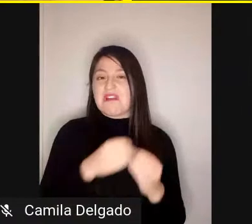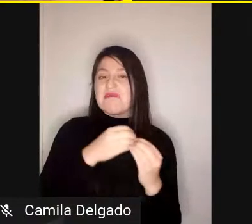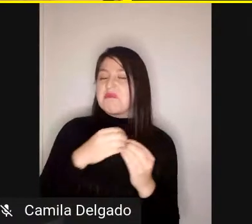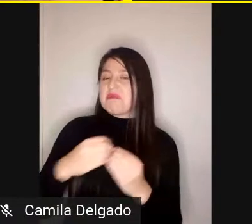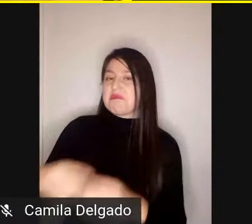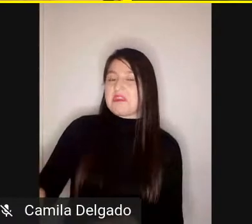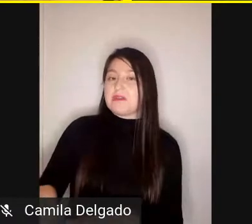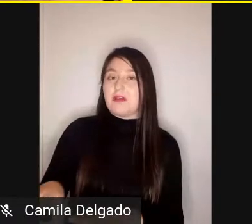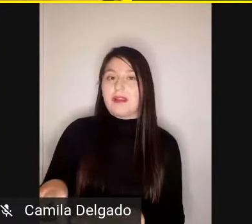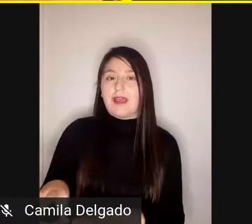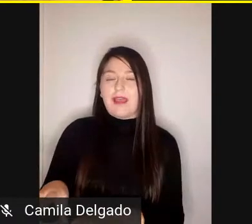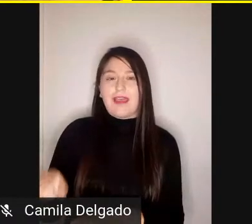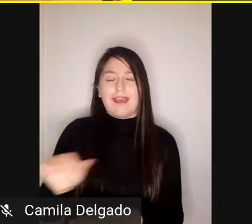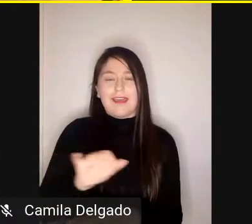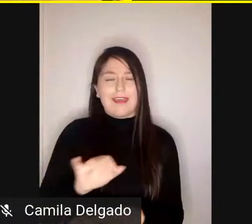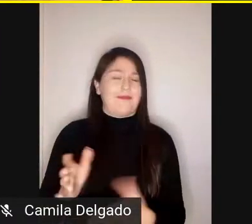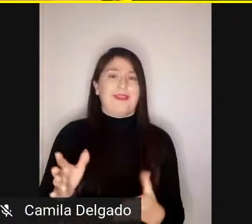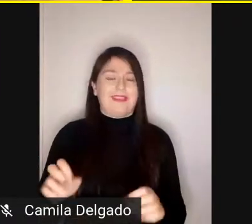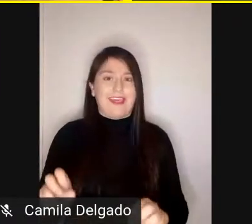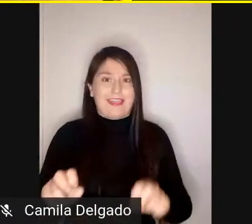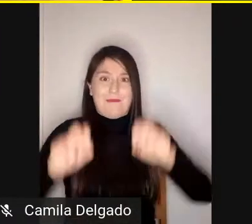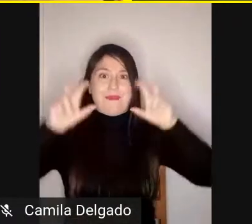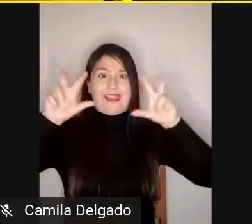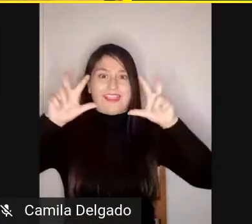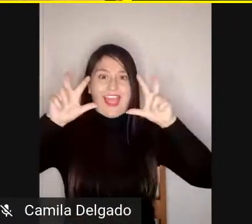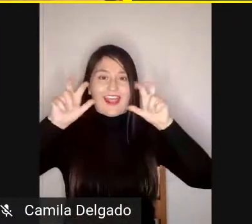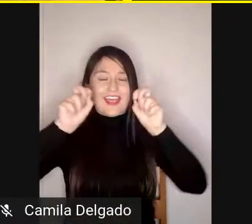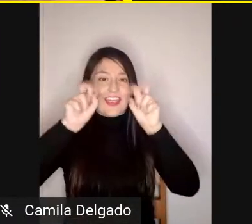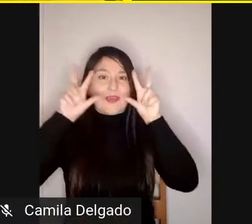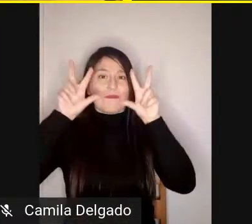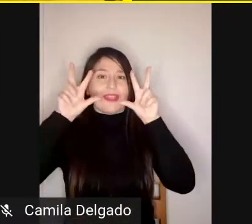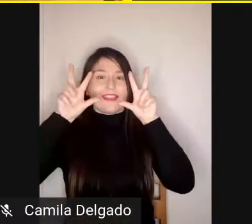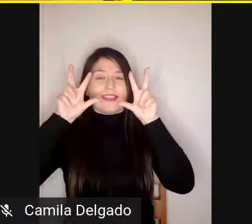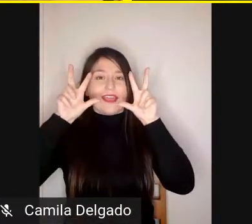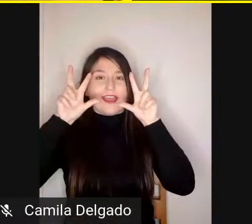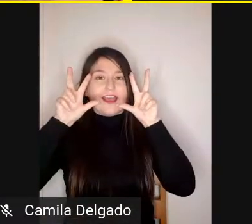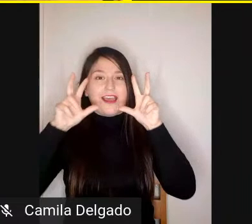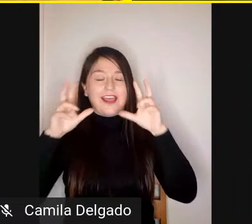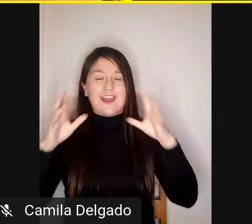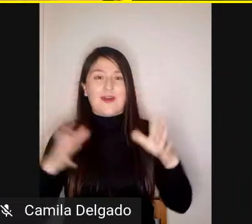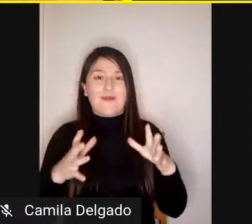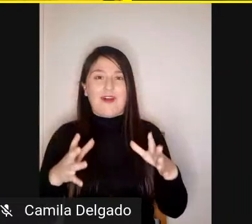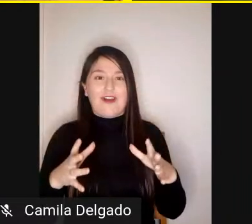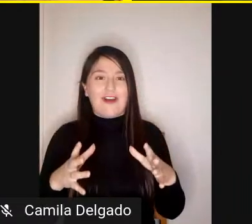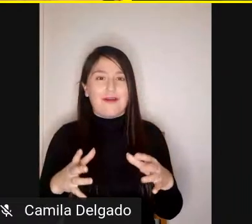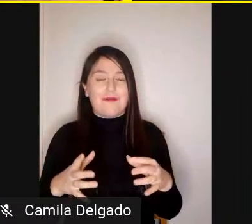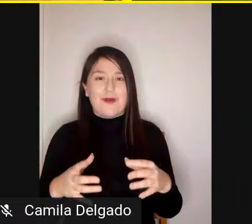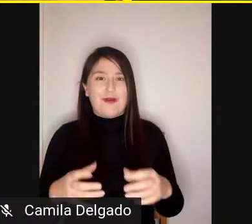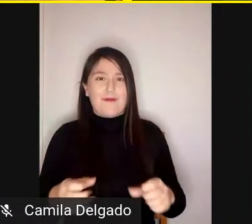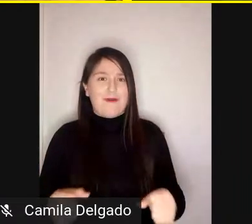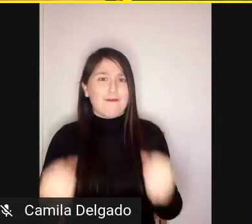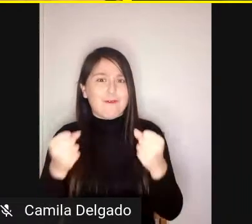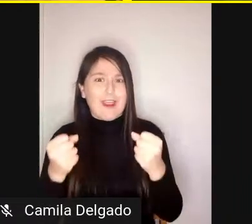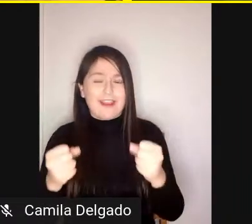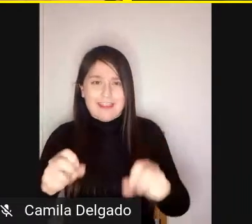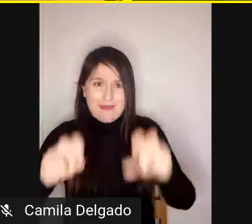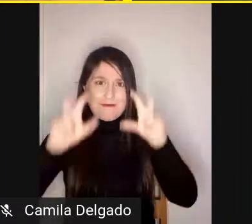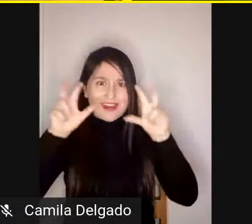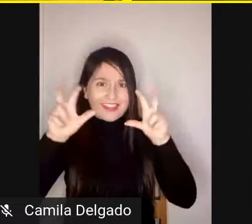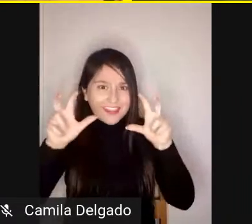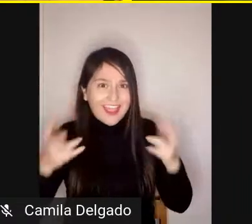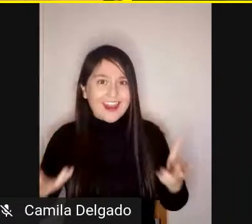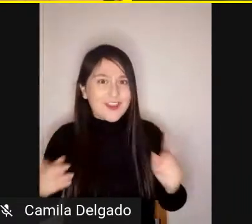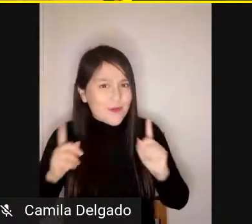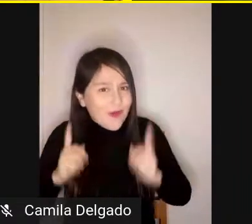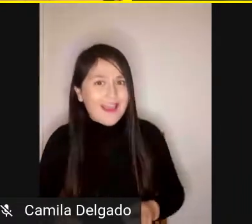pronto despertar a lo mejor a lo bruto, a lo bestia, a lo que tú quieras, pero despertar,